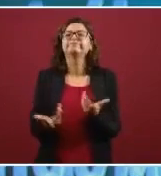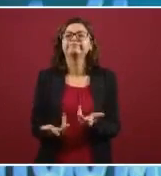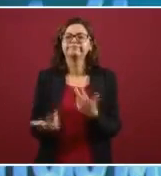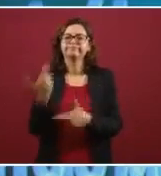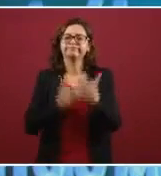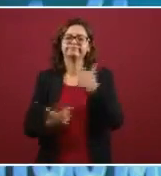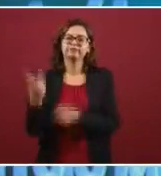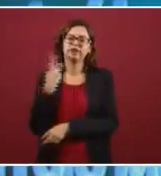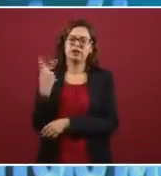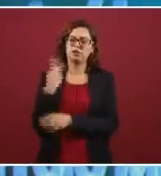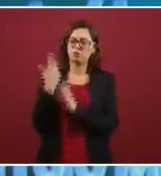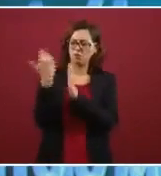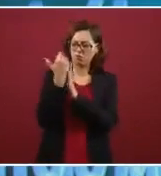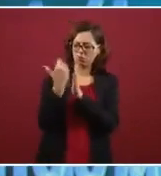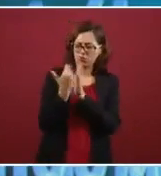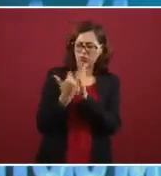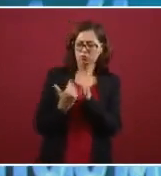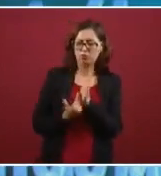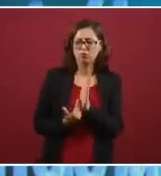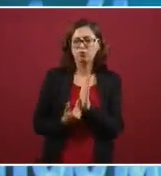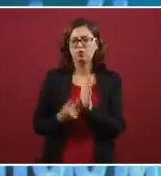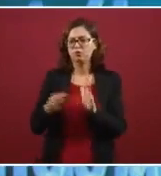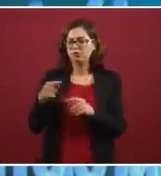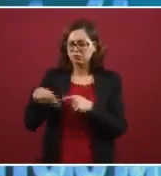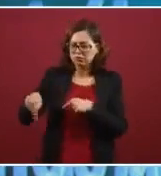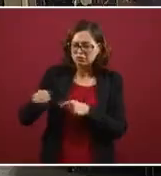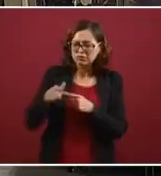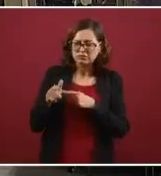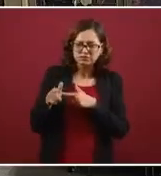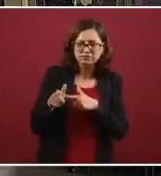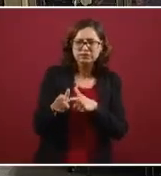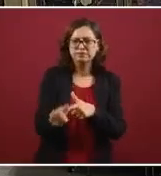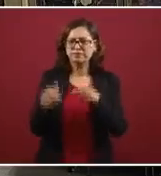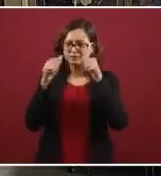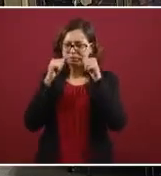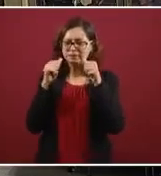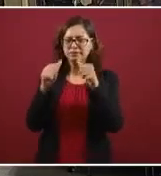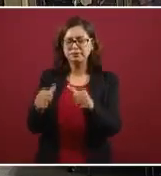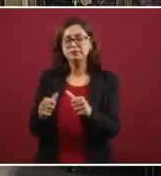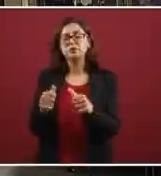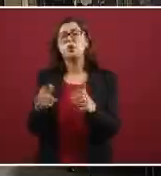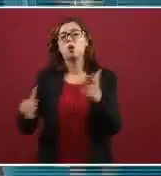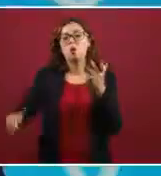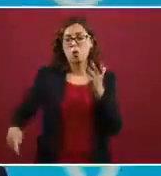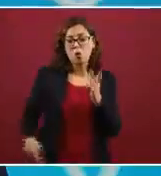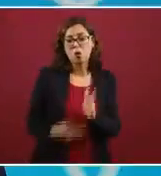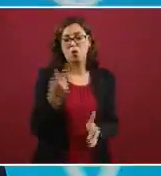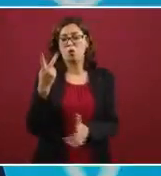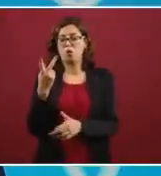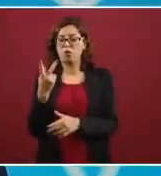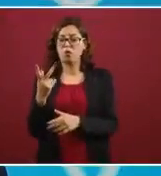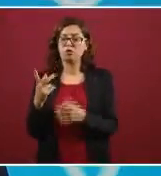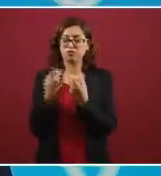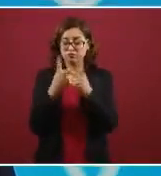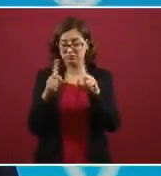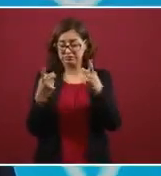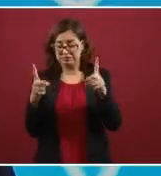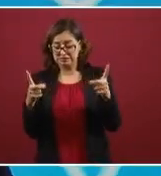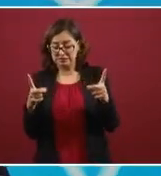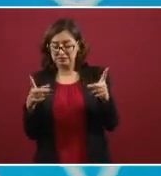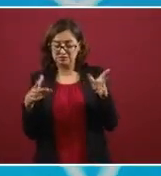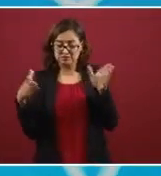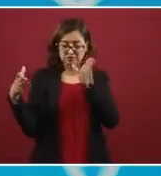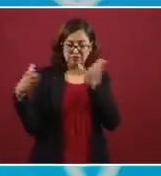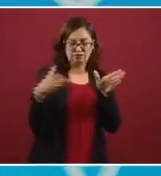los desafíos de la continuidad y la ruptura. De ahí la importancia de recolocar el desarrollo de otra manera, desde